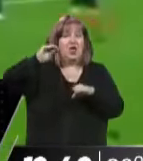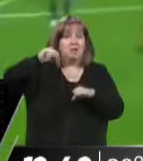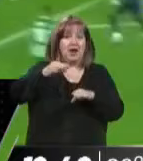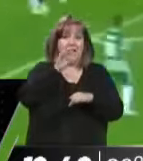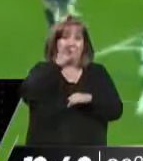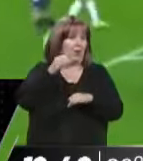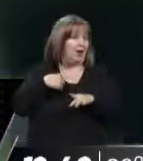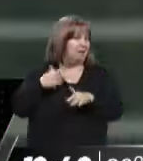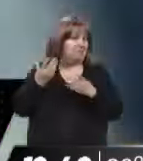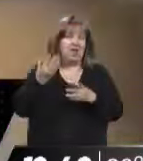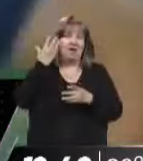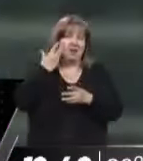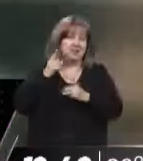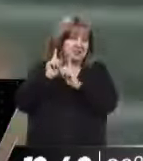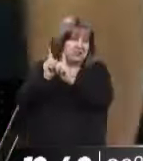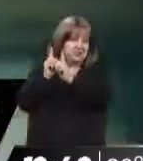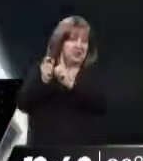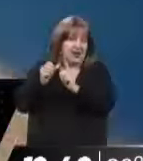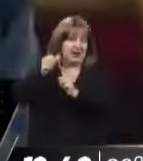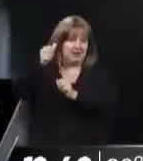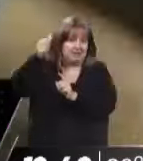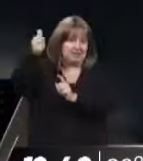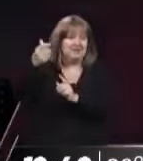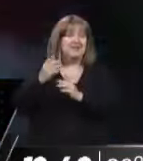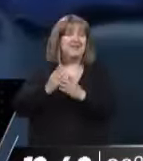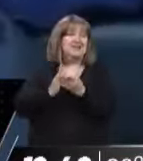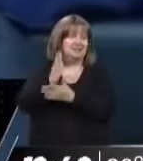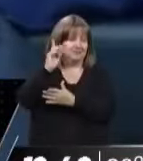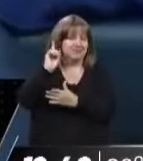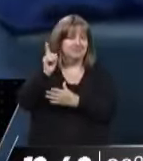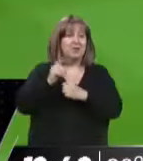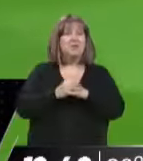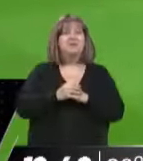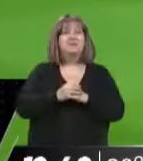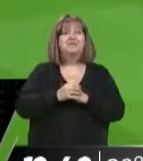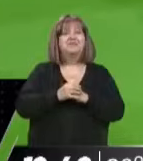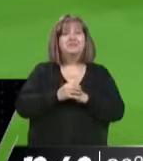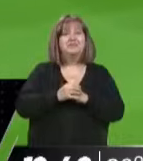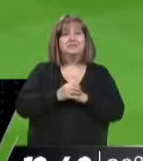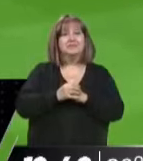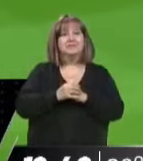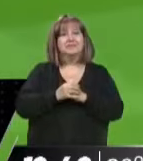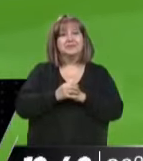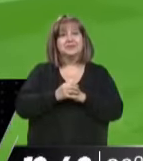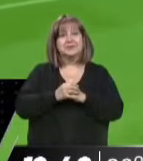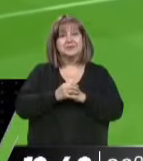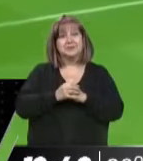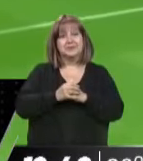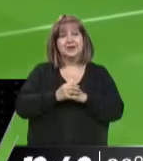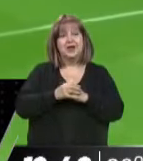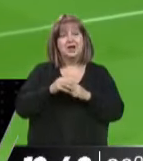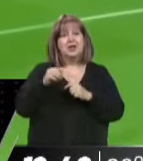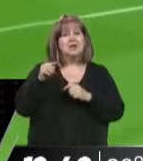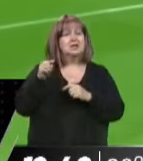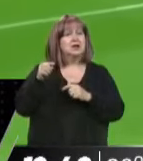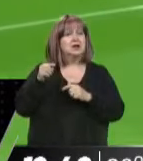fecha, Juventus en Italia con el PSG y el Maccabi Haifa, en Israel jugando contra el Benfica. Allí